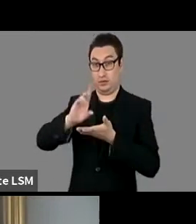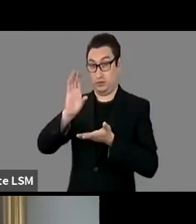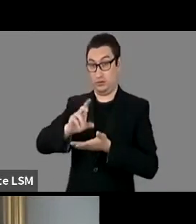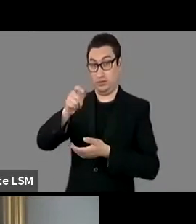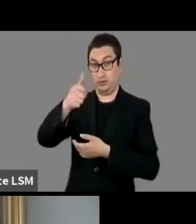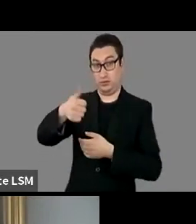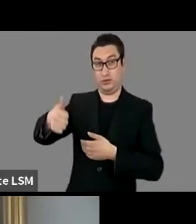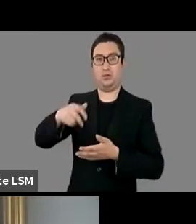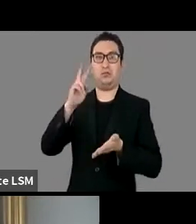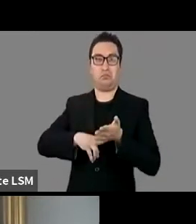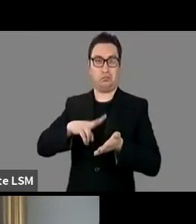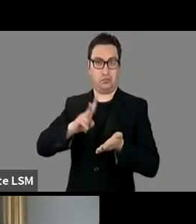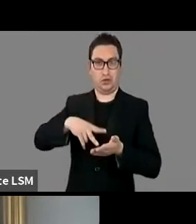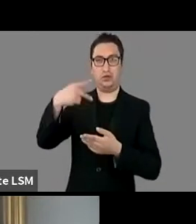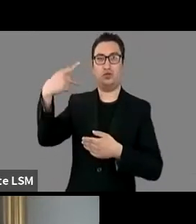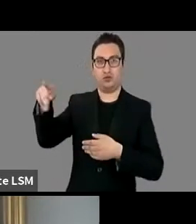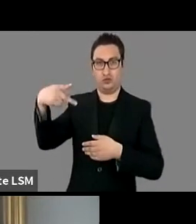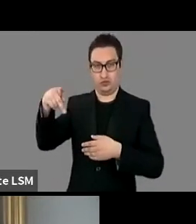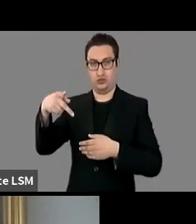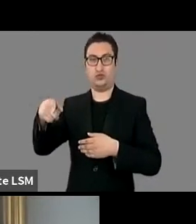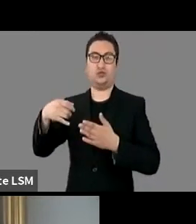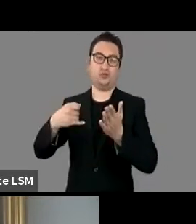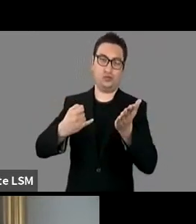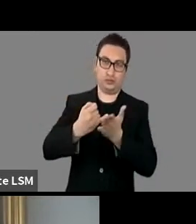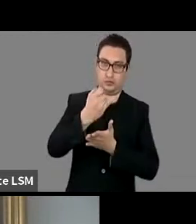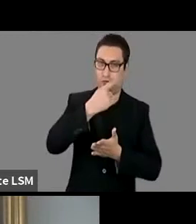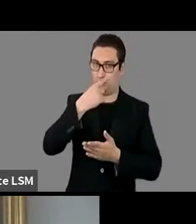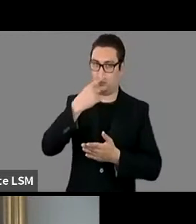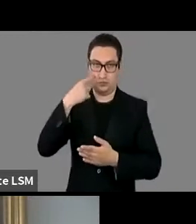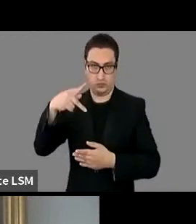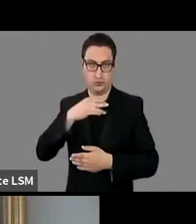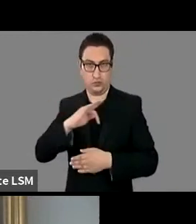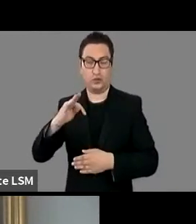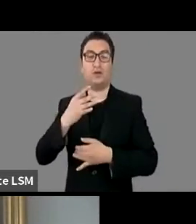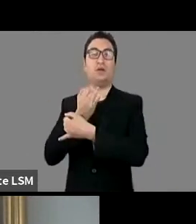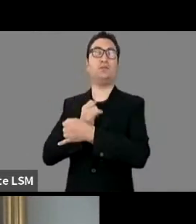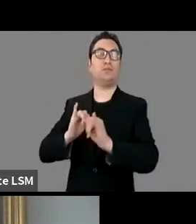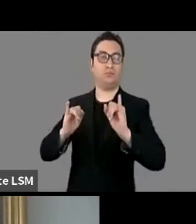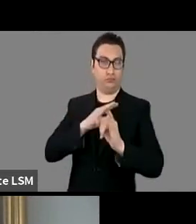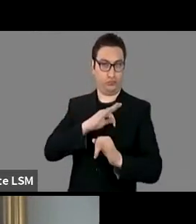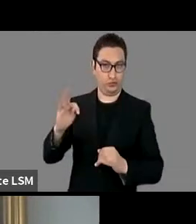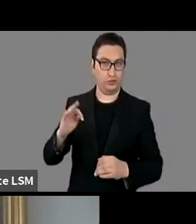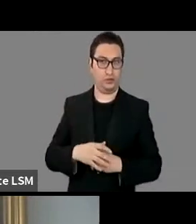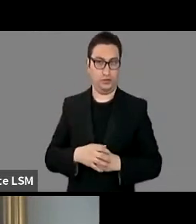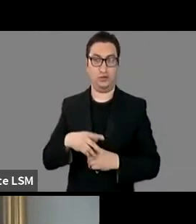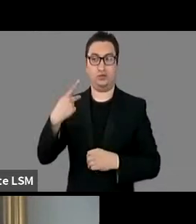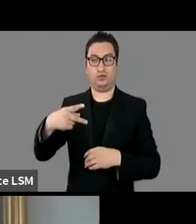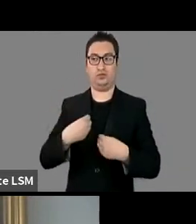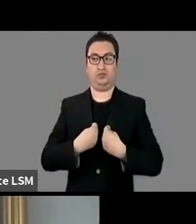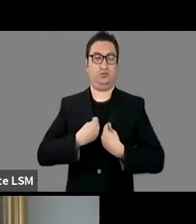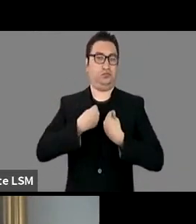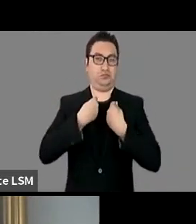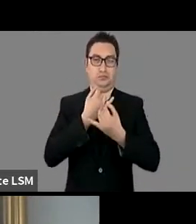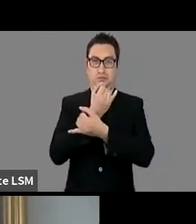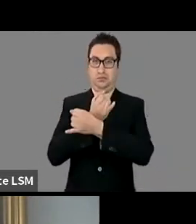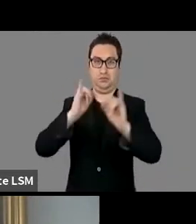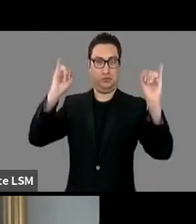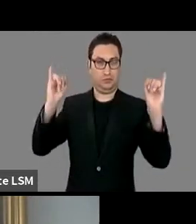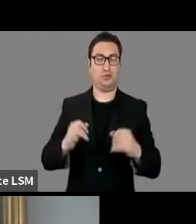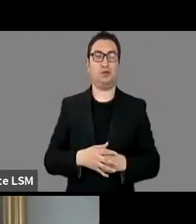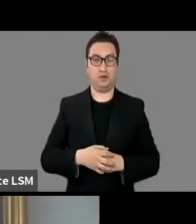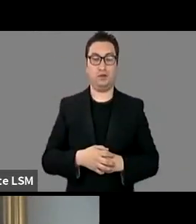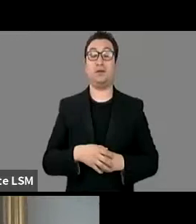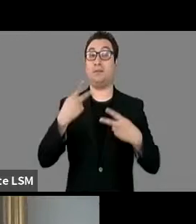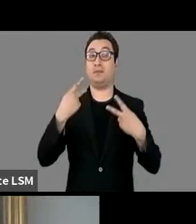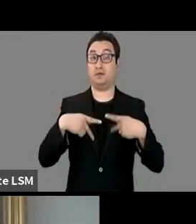sus propias decisiones y a valerse por sí mismas, a una vida independiente. Las personas con discapacidad tienen derecho a